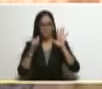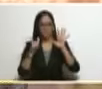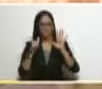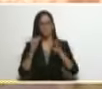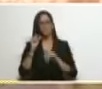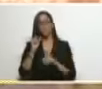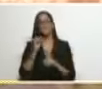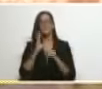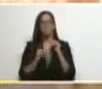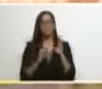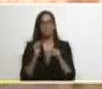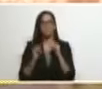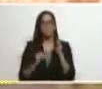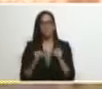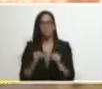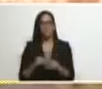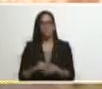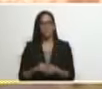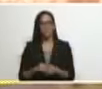hablábamos